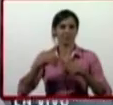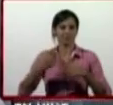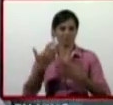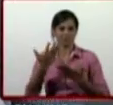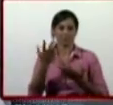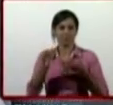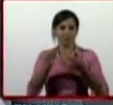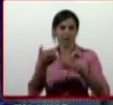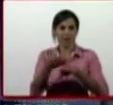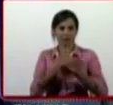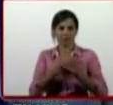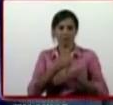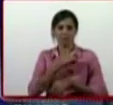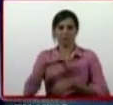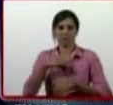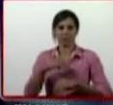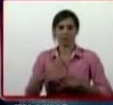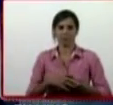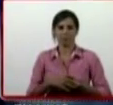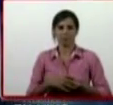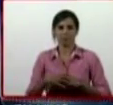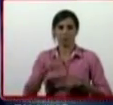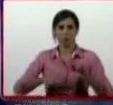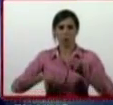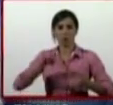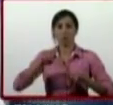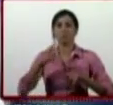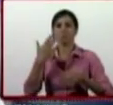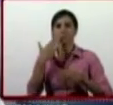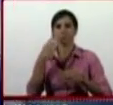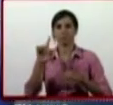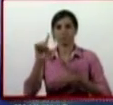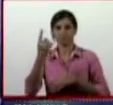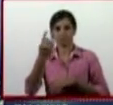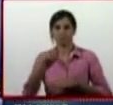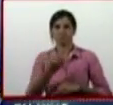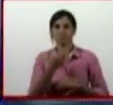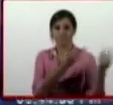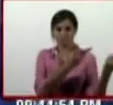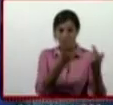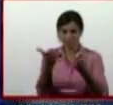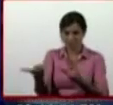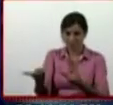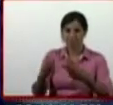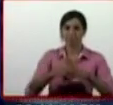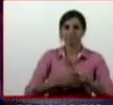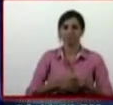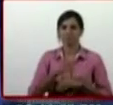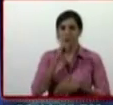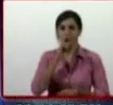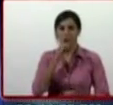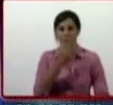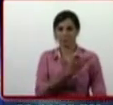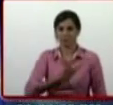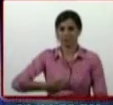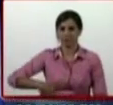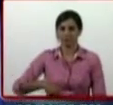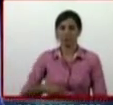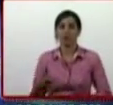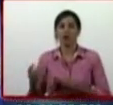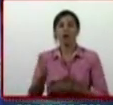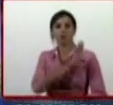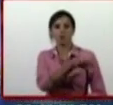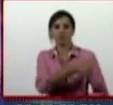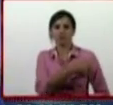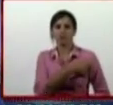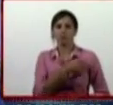Enderson. Bueno, ante todo, bienvenido, camarada presidente, a la Universidad